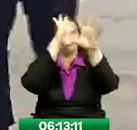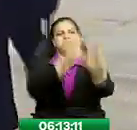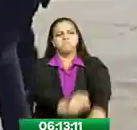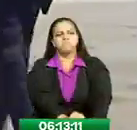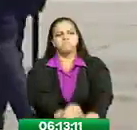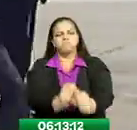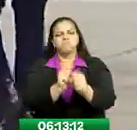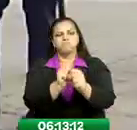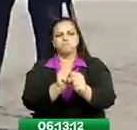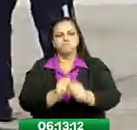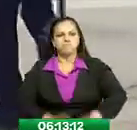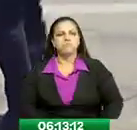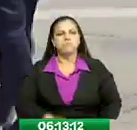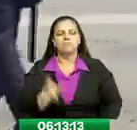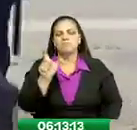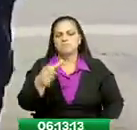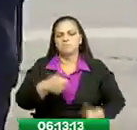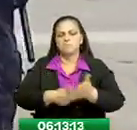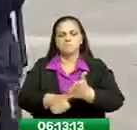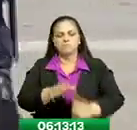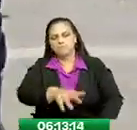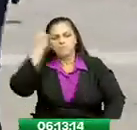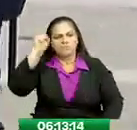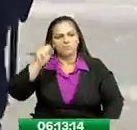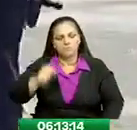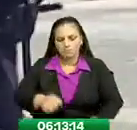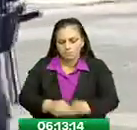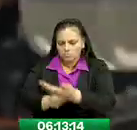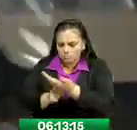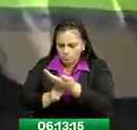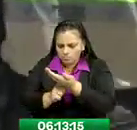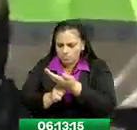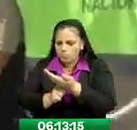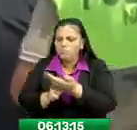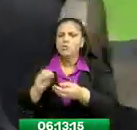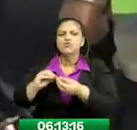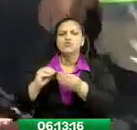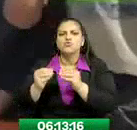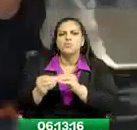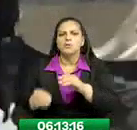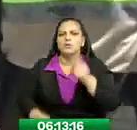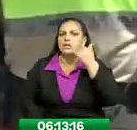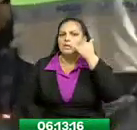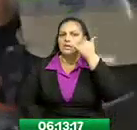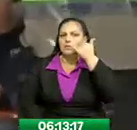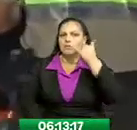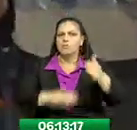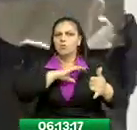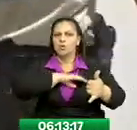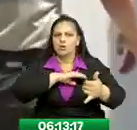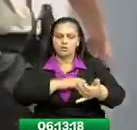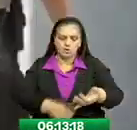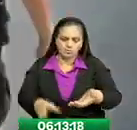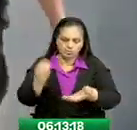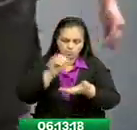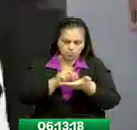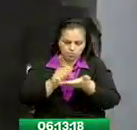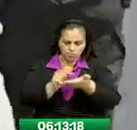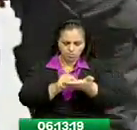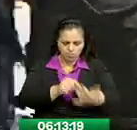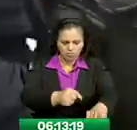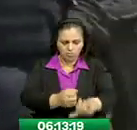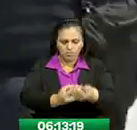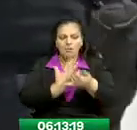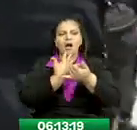sus datos de identificación que se trataría de alias Chiquilín. Se trataba de uno de los más buscados de ese sector, tras una orden